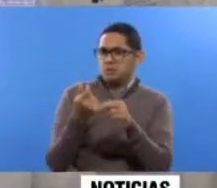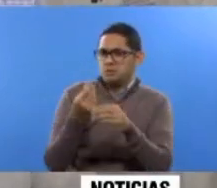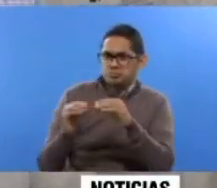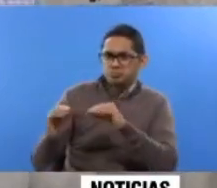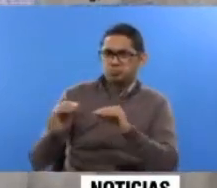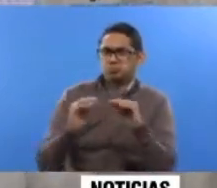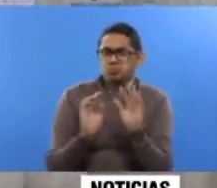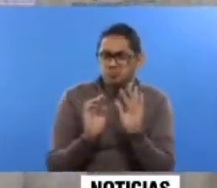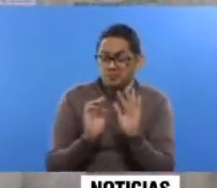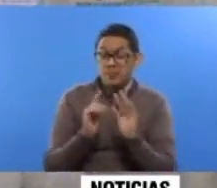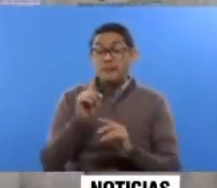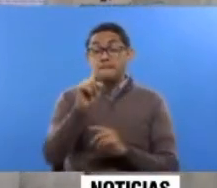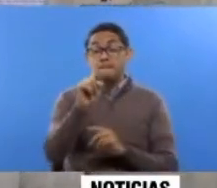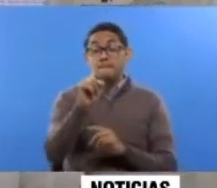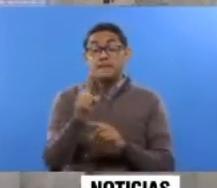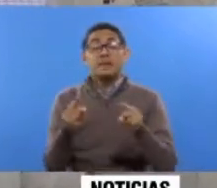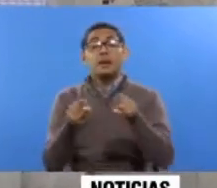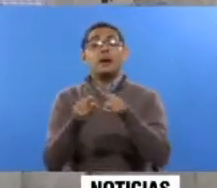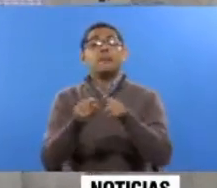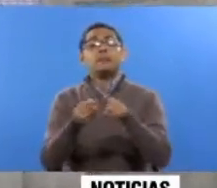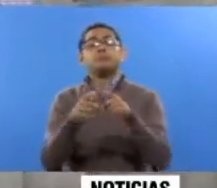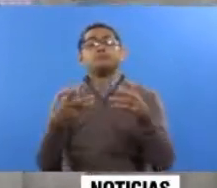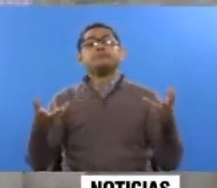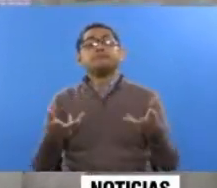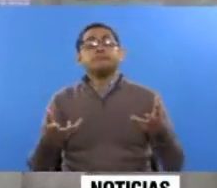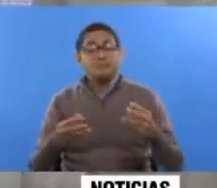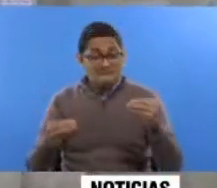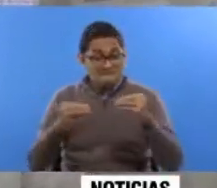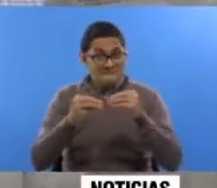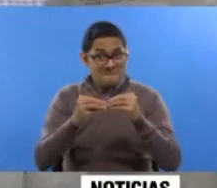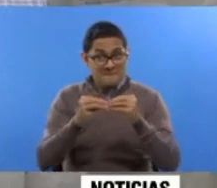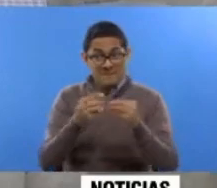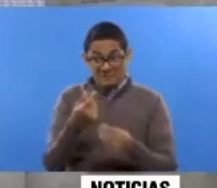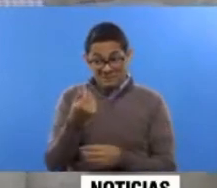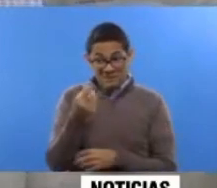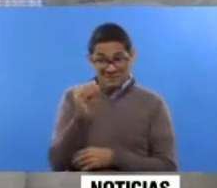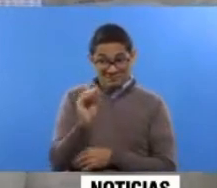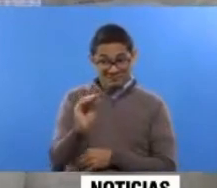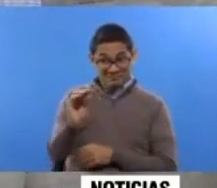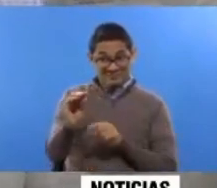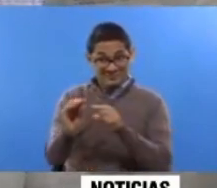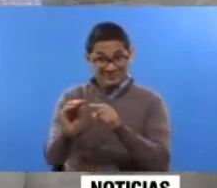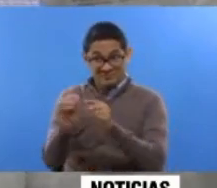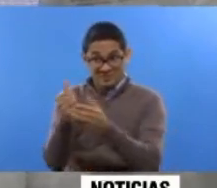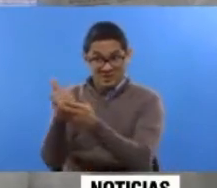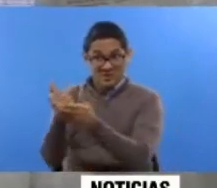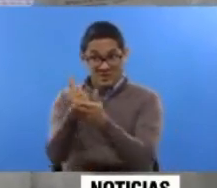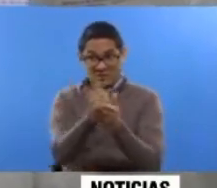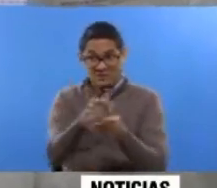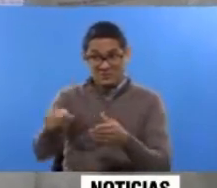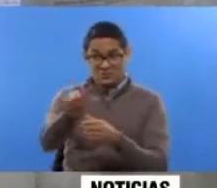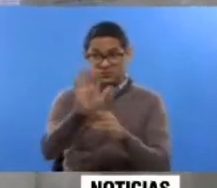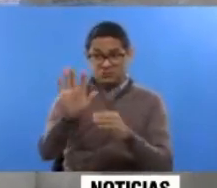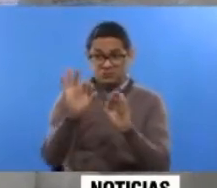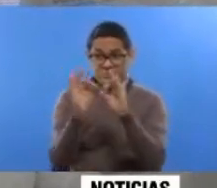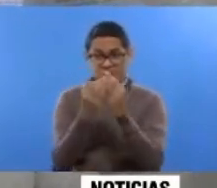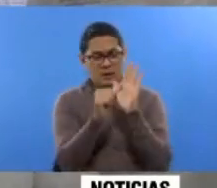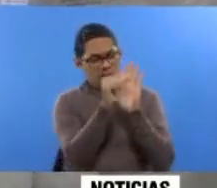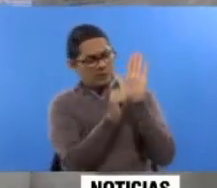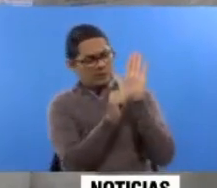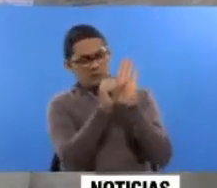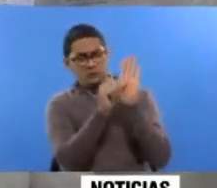que recordar, que hay que sumar también a este subsidio a la familia, así se llama en el artículo 113